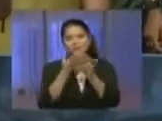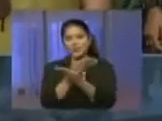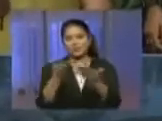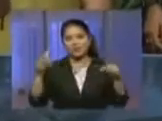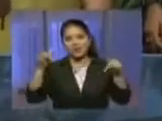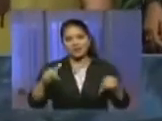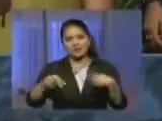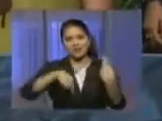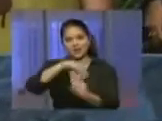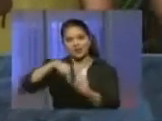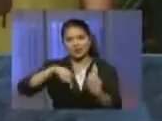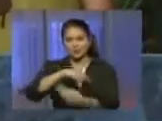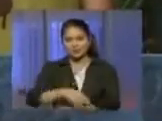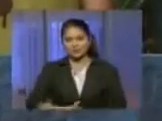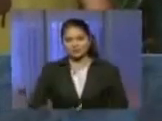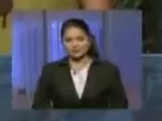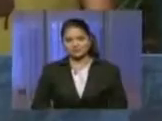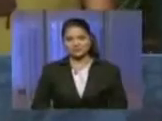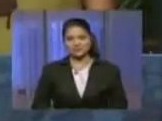proceso